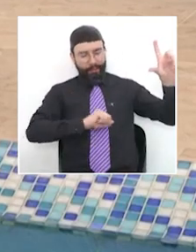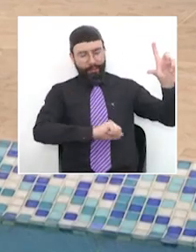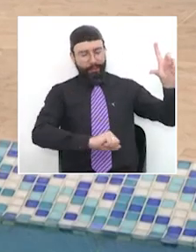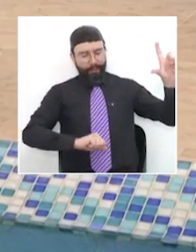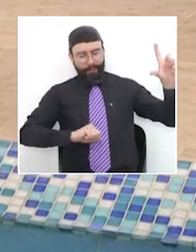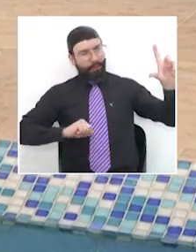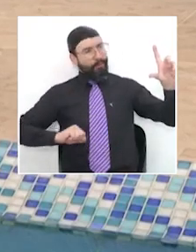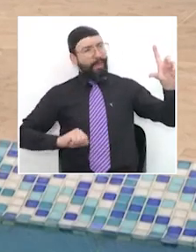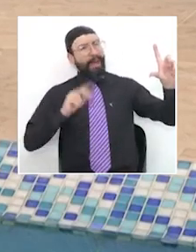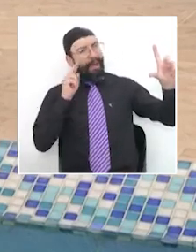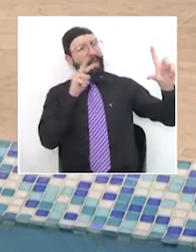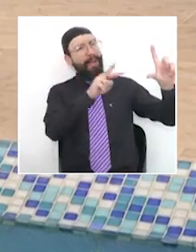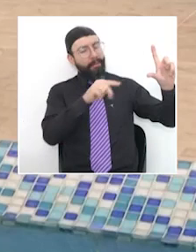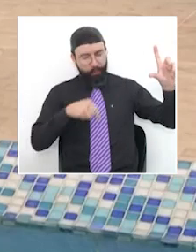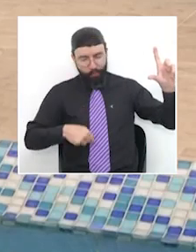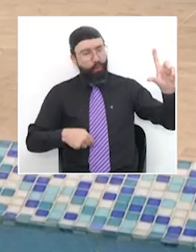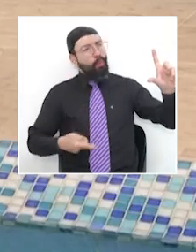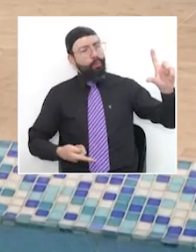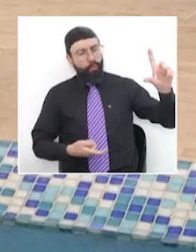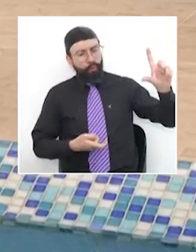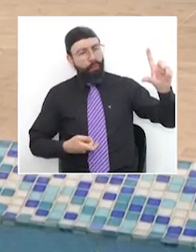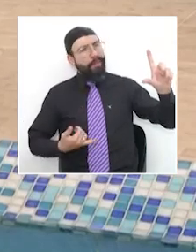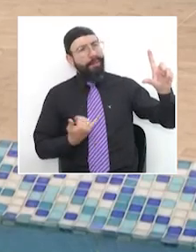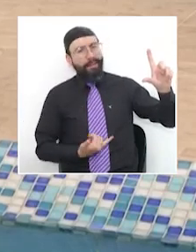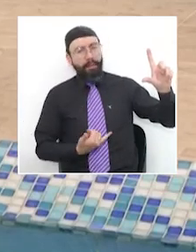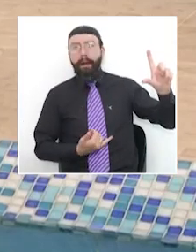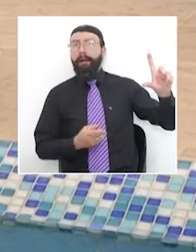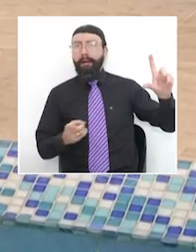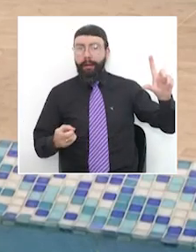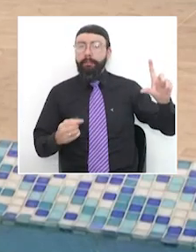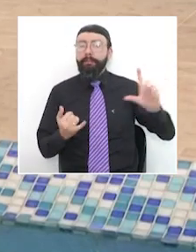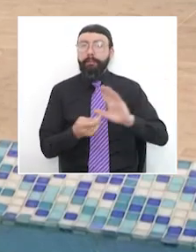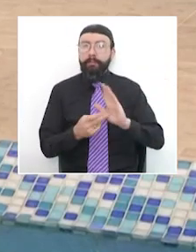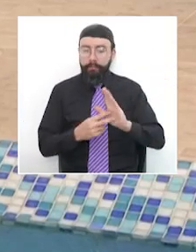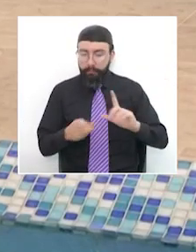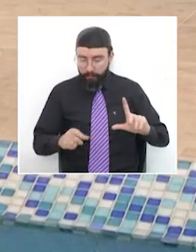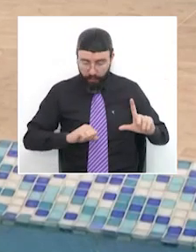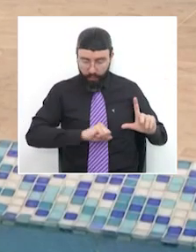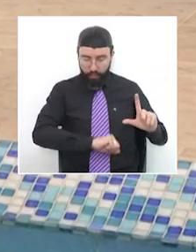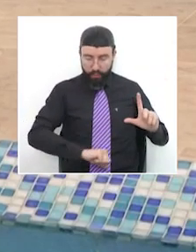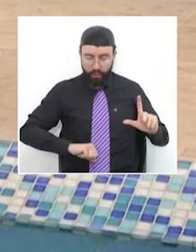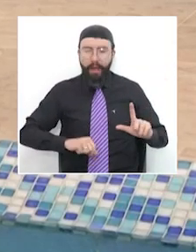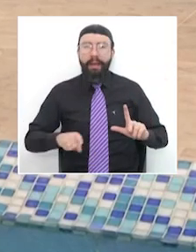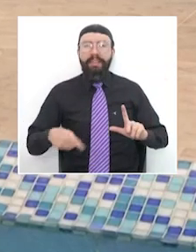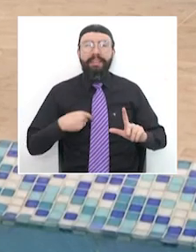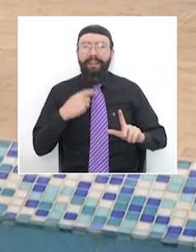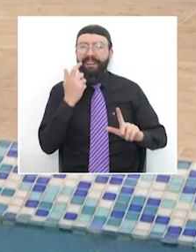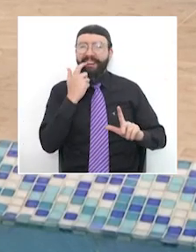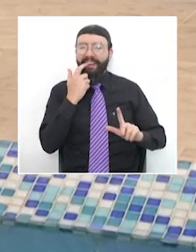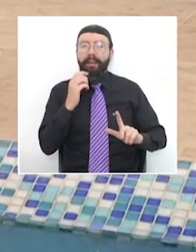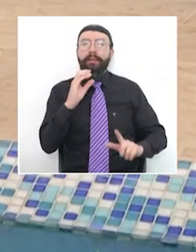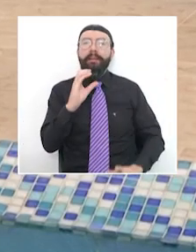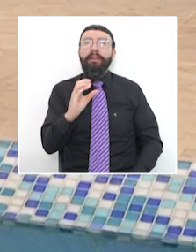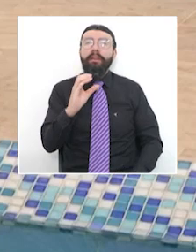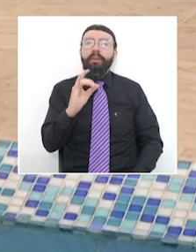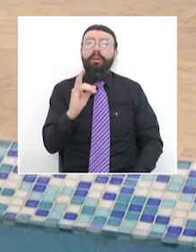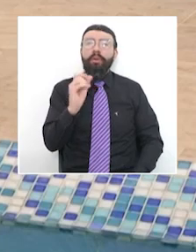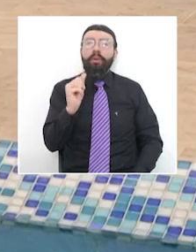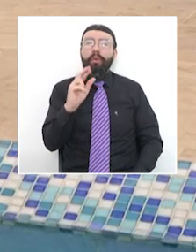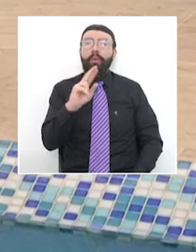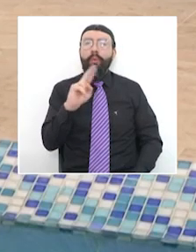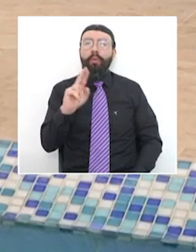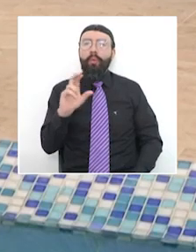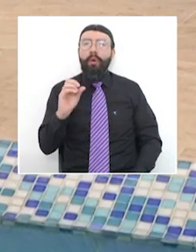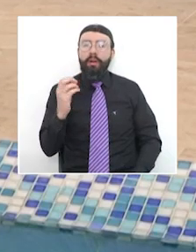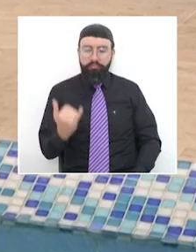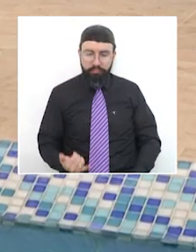es que utiliza un transductor, que son unos cristales de cuarzo, que emiten un sonido,